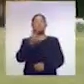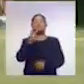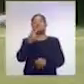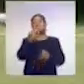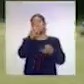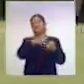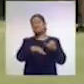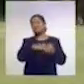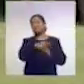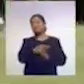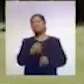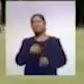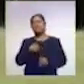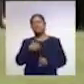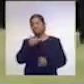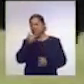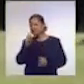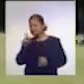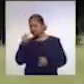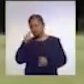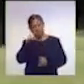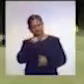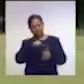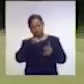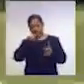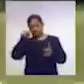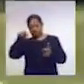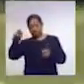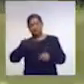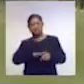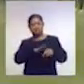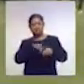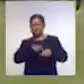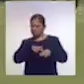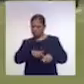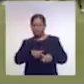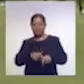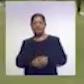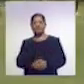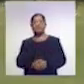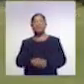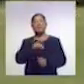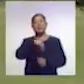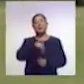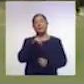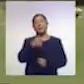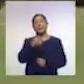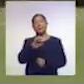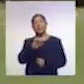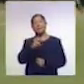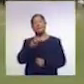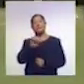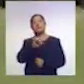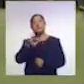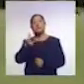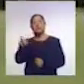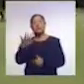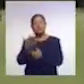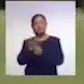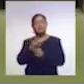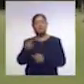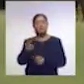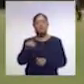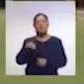fueron los que, si no me equivoco, estadísticamente los que más puertas a cero mantuvieron. Michel aseguró que el equipo defiende para atacar y